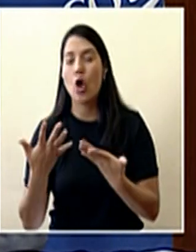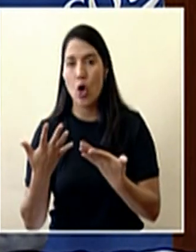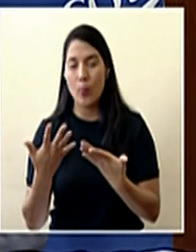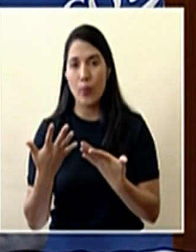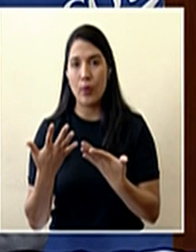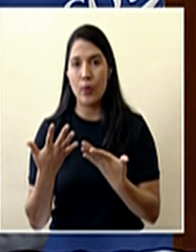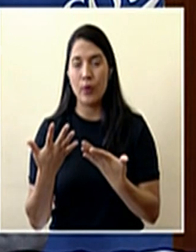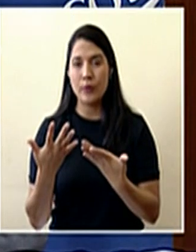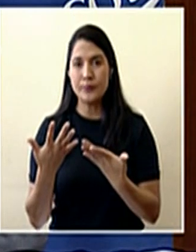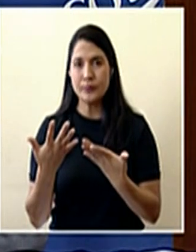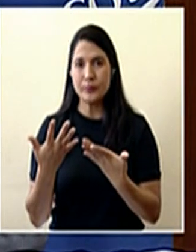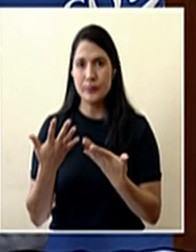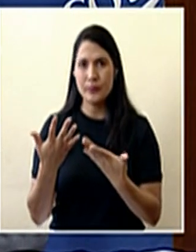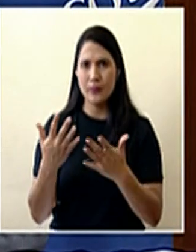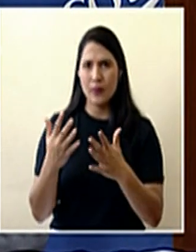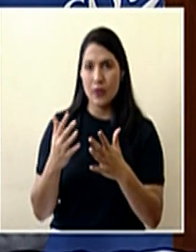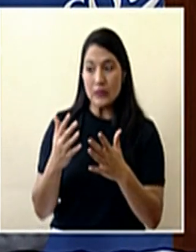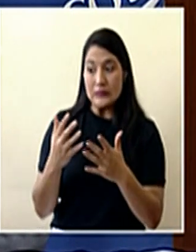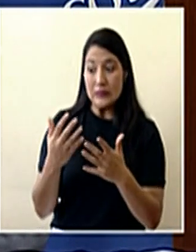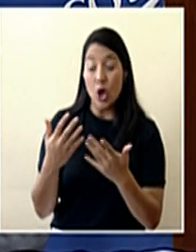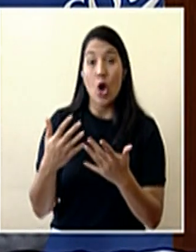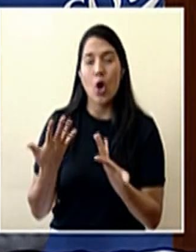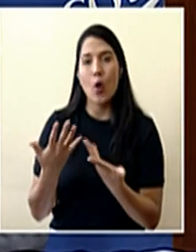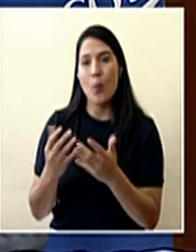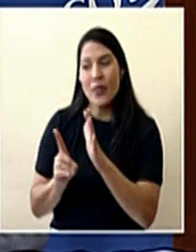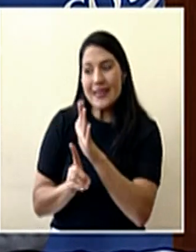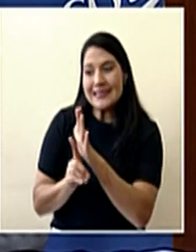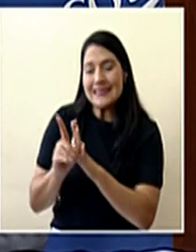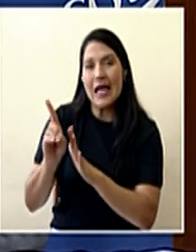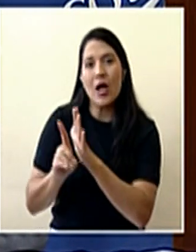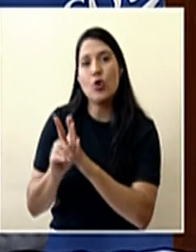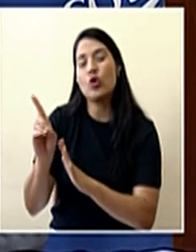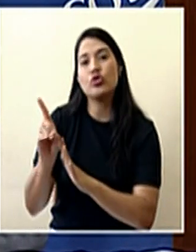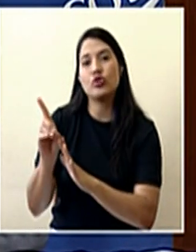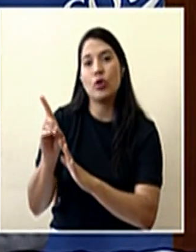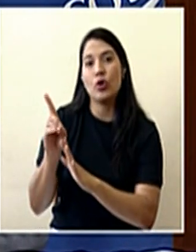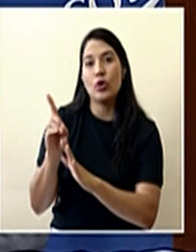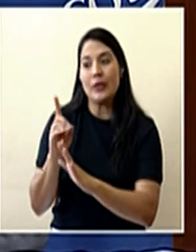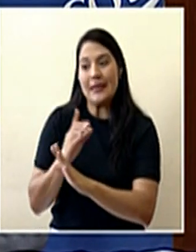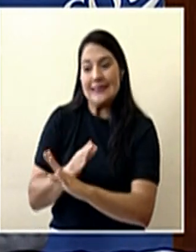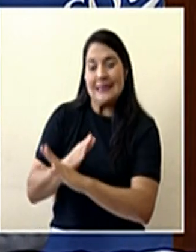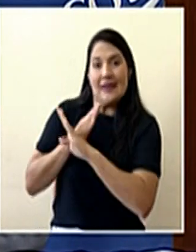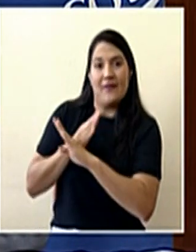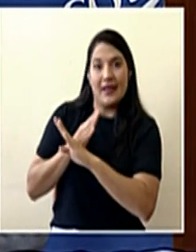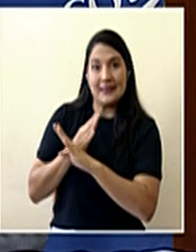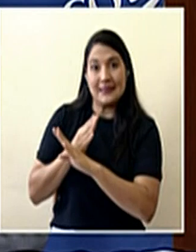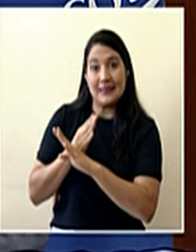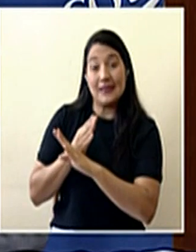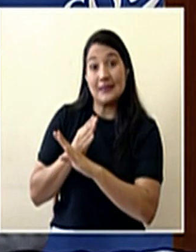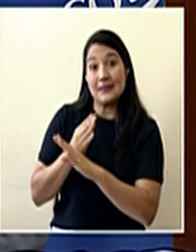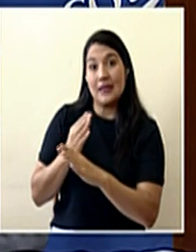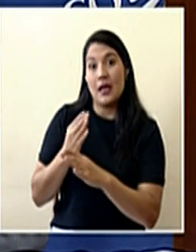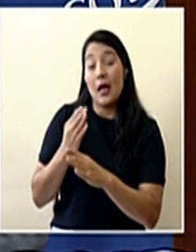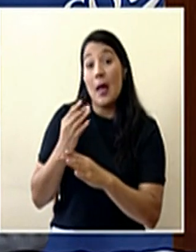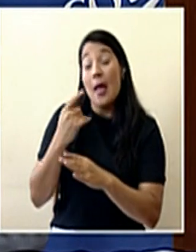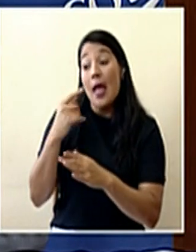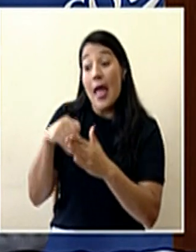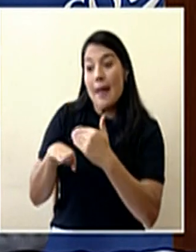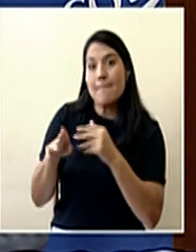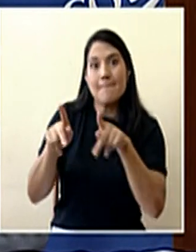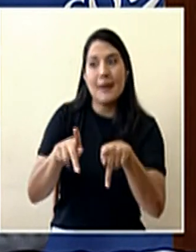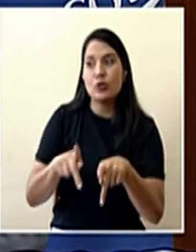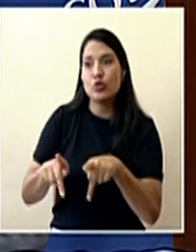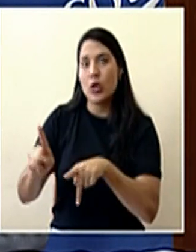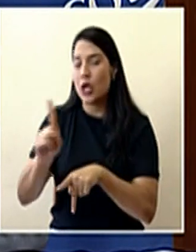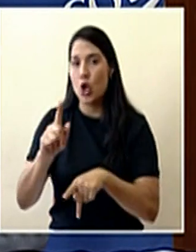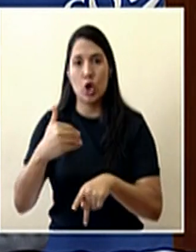respuesta de desarrollo de anticuerpos en personas que hay un porcentaje alto que pueden ser asintomáticos. Y ese porcentaje también